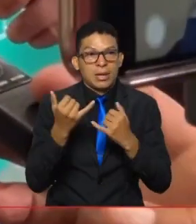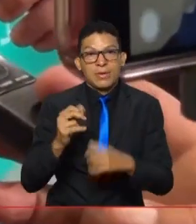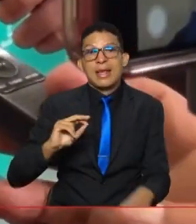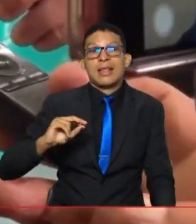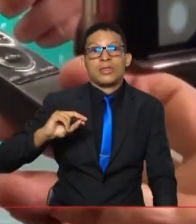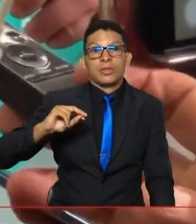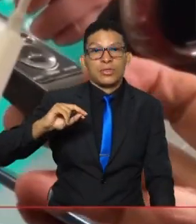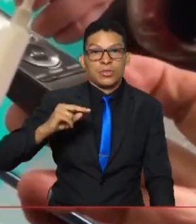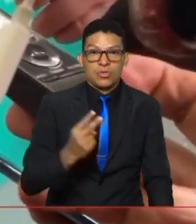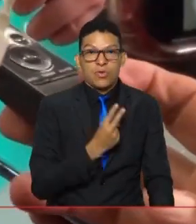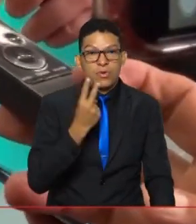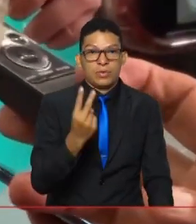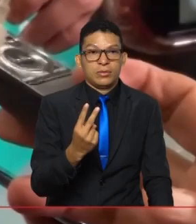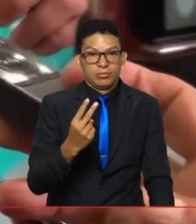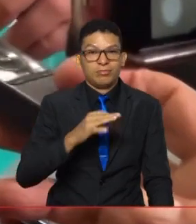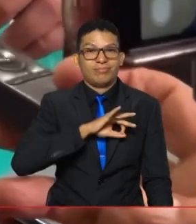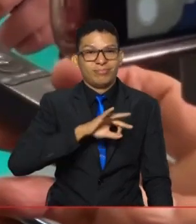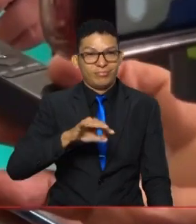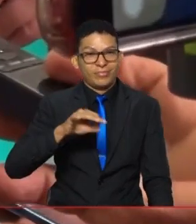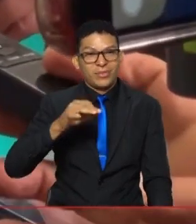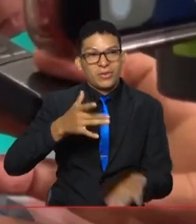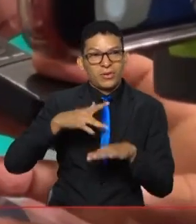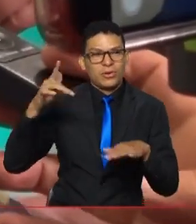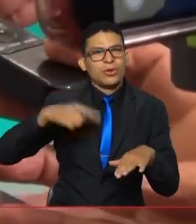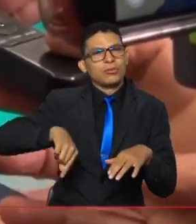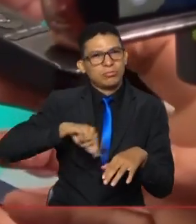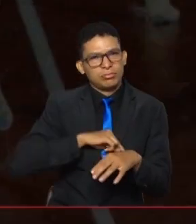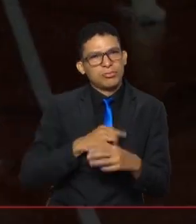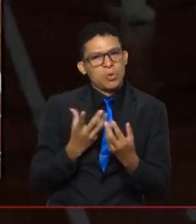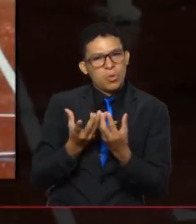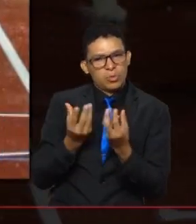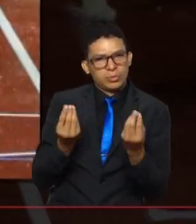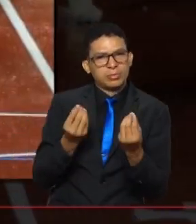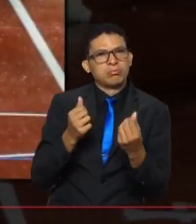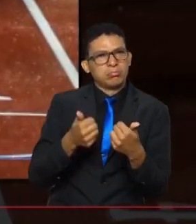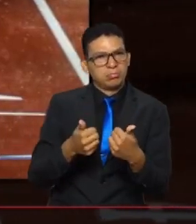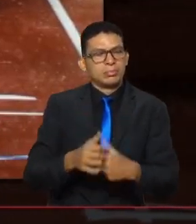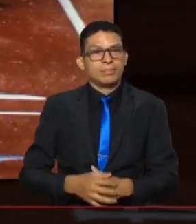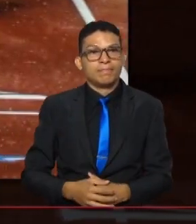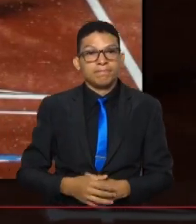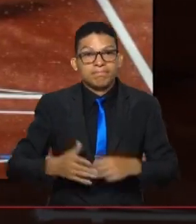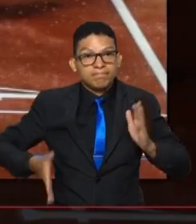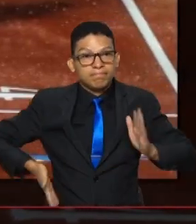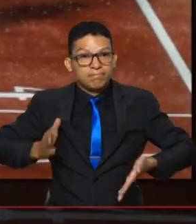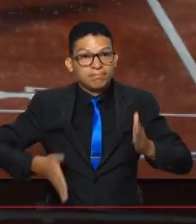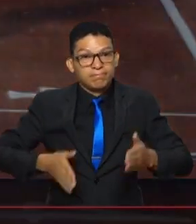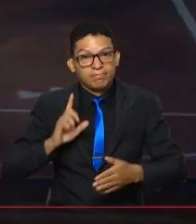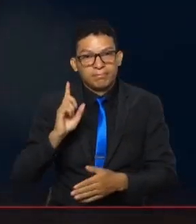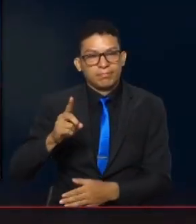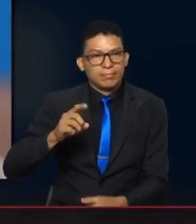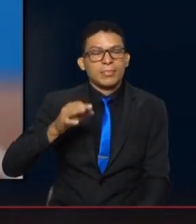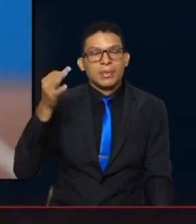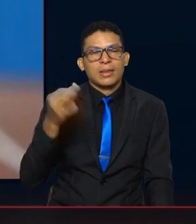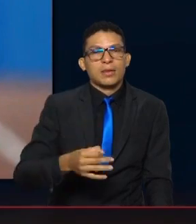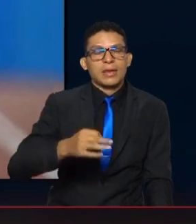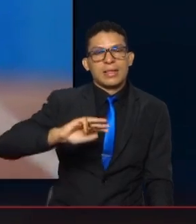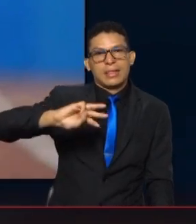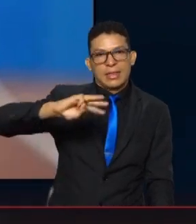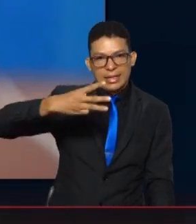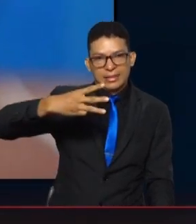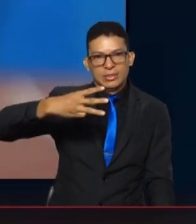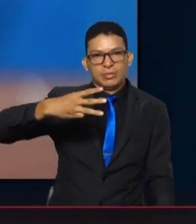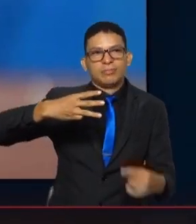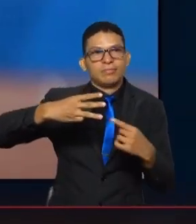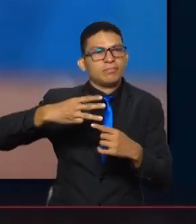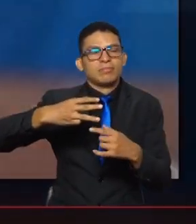tengo que defender la medalla de oro también por equipos creo que tenemos una gran posibilidad y en el atletismo evelis Aguilar se quedó con la presea de bronce